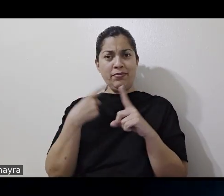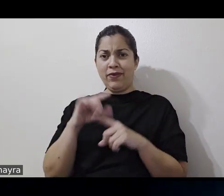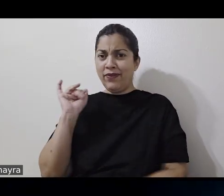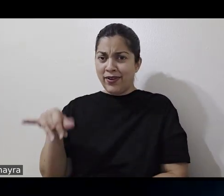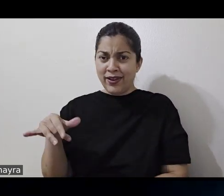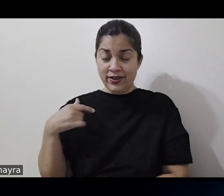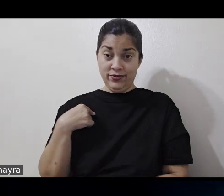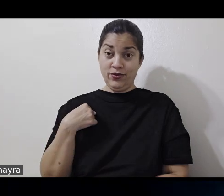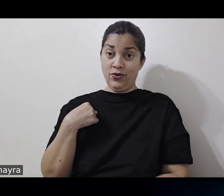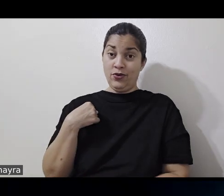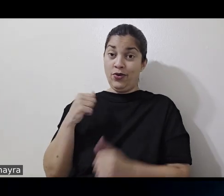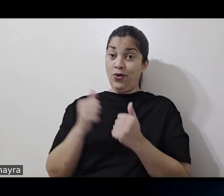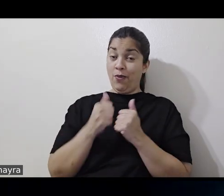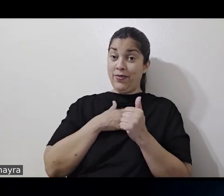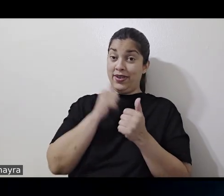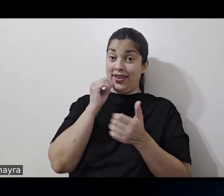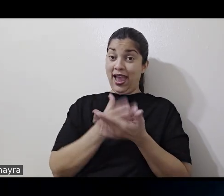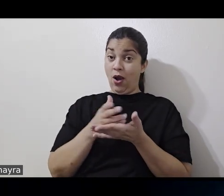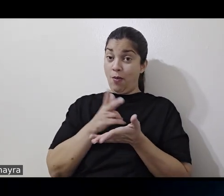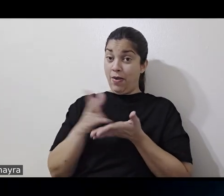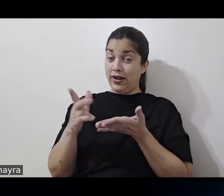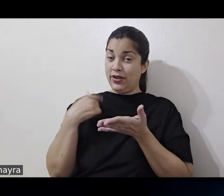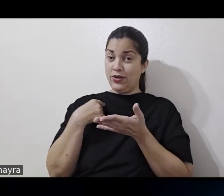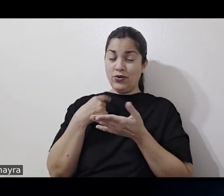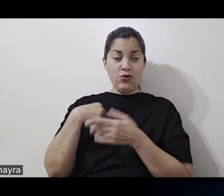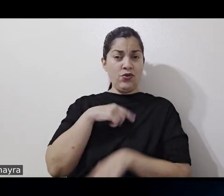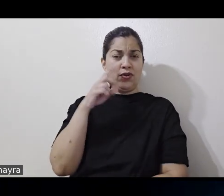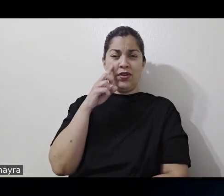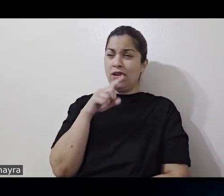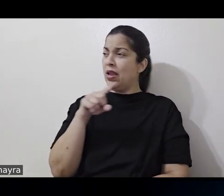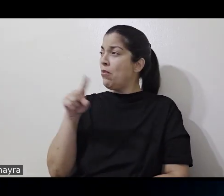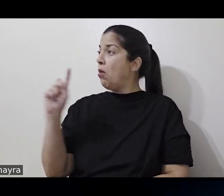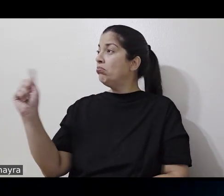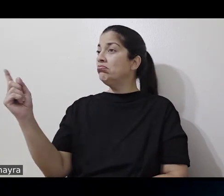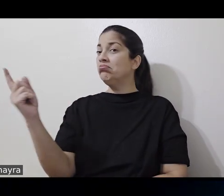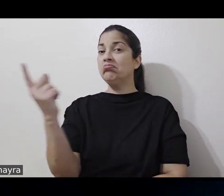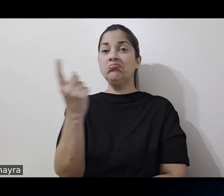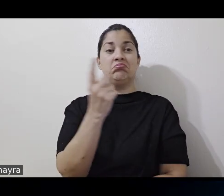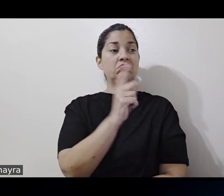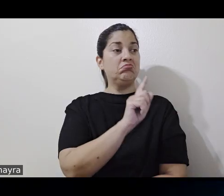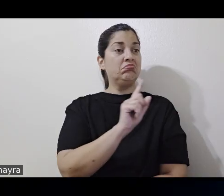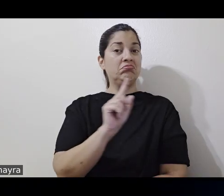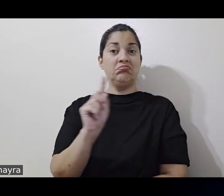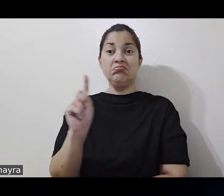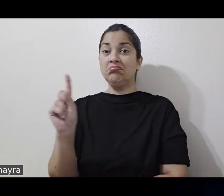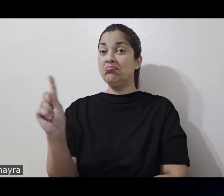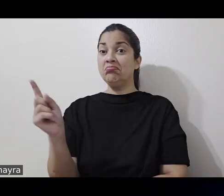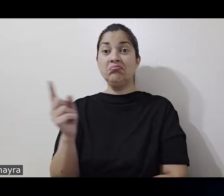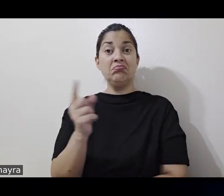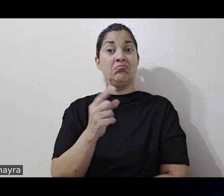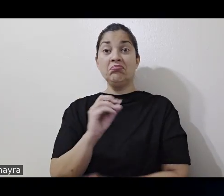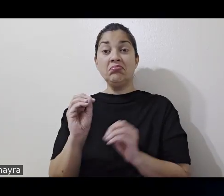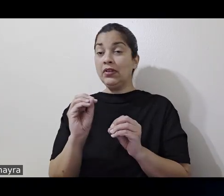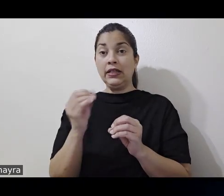Una vez yo estaba con mi nena en un parking y como que veíamos que dábamos vueltas y no salíamos. Y ahí dice, ¿qué